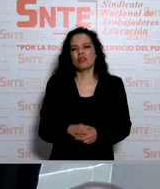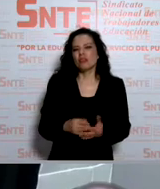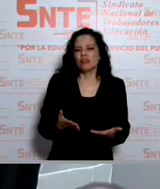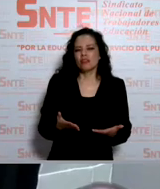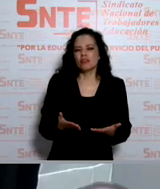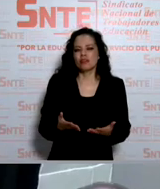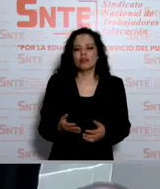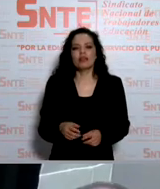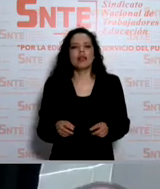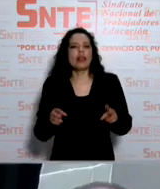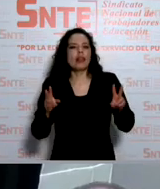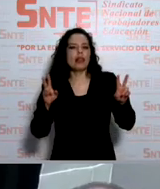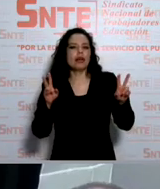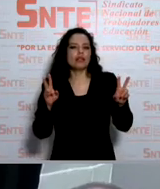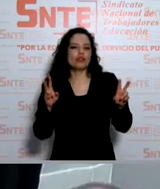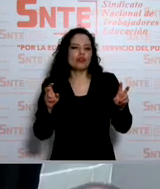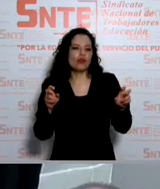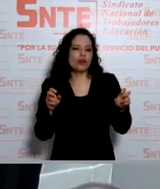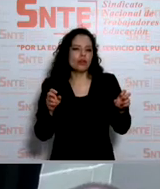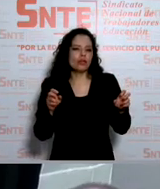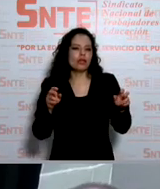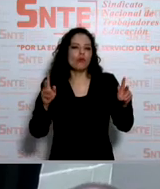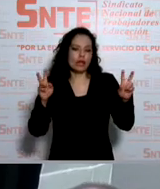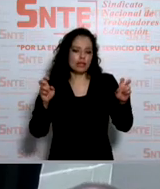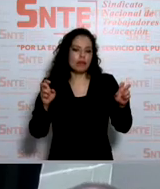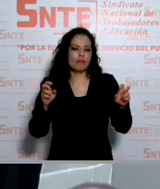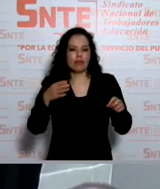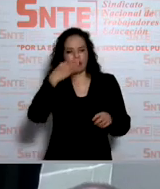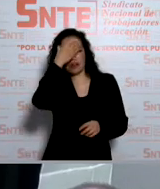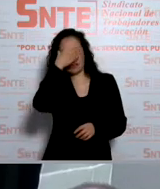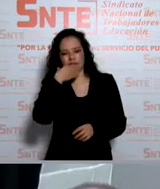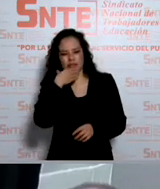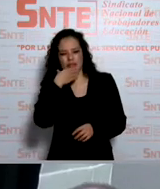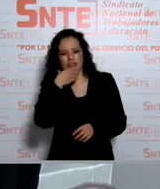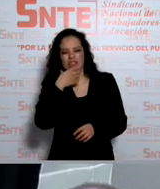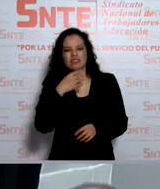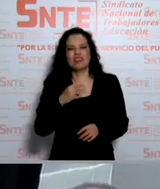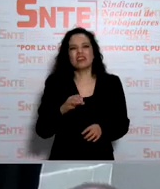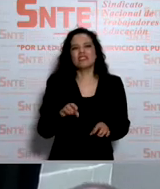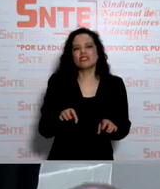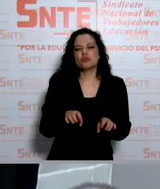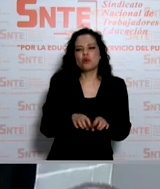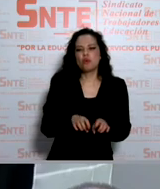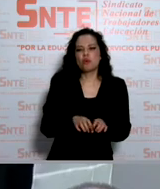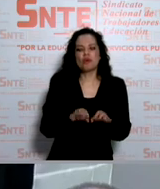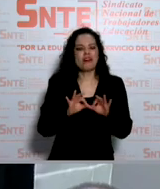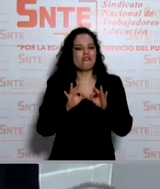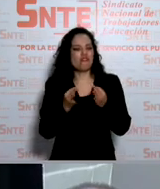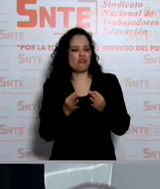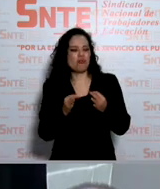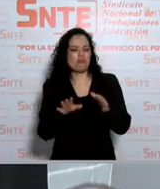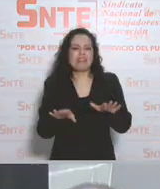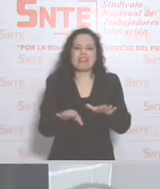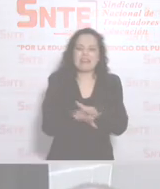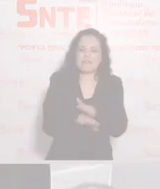Esta teoría de las caras como que es parte de una manipulación.